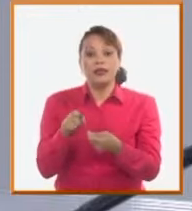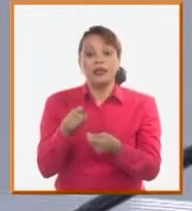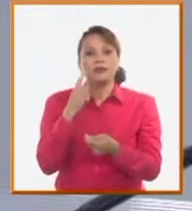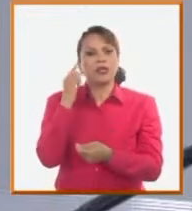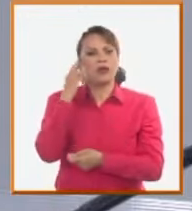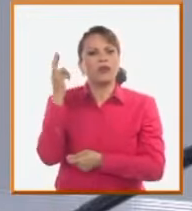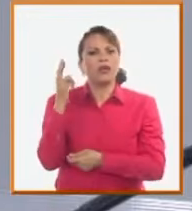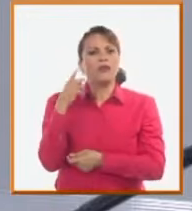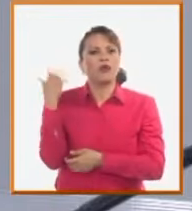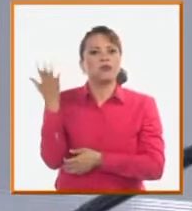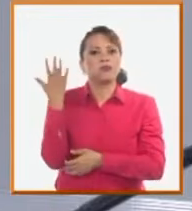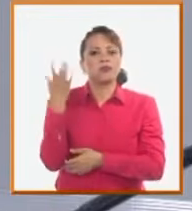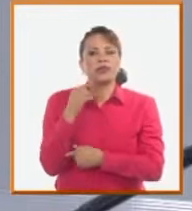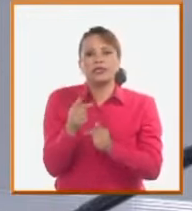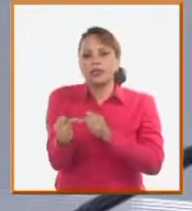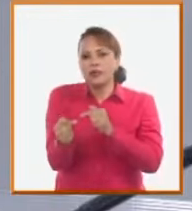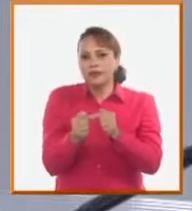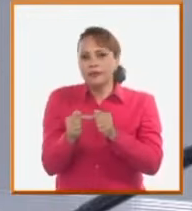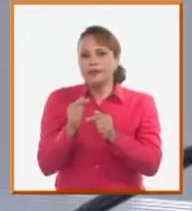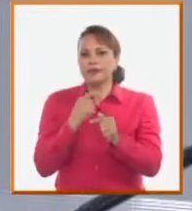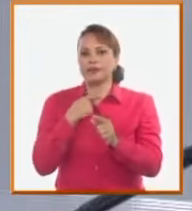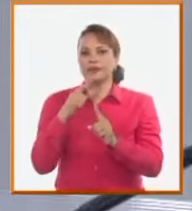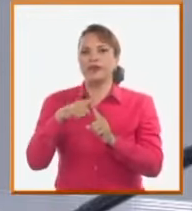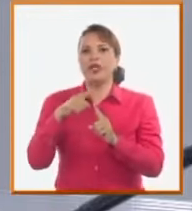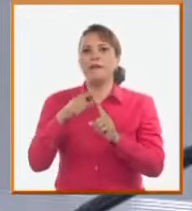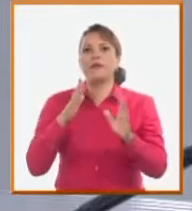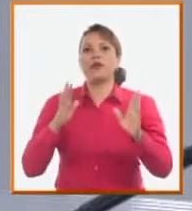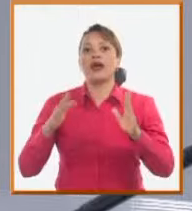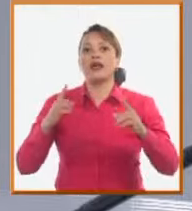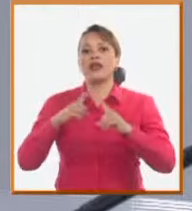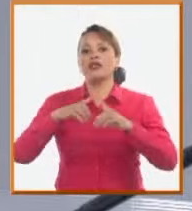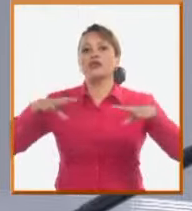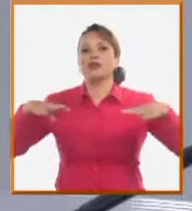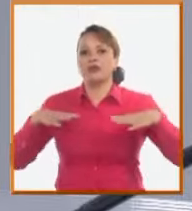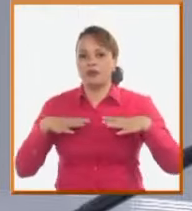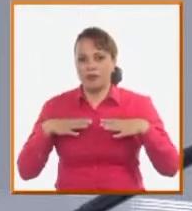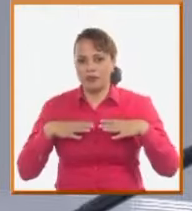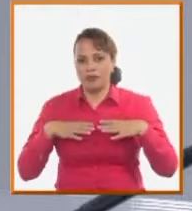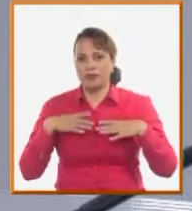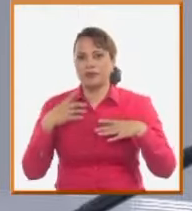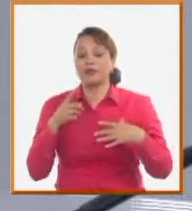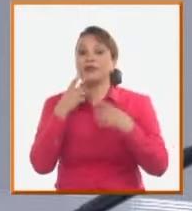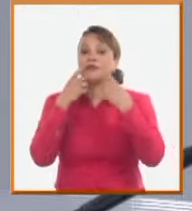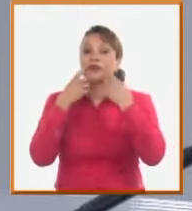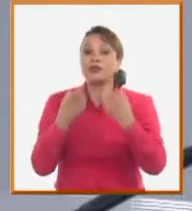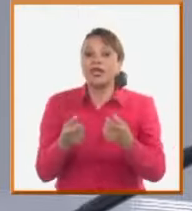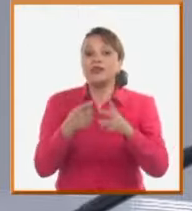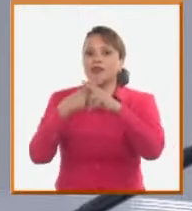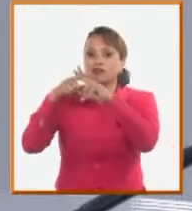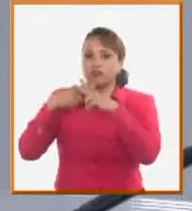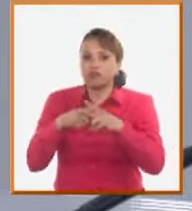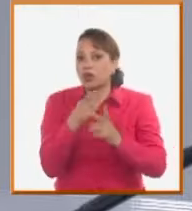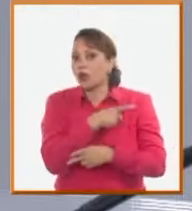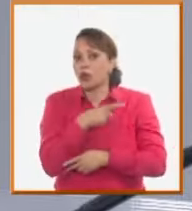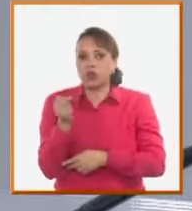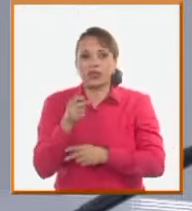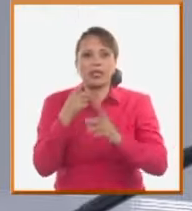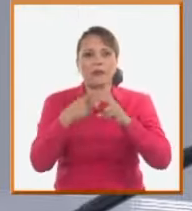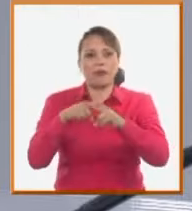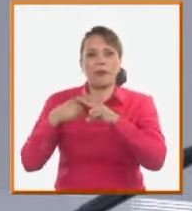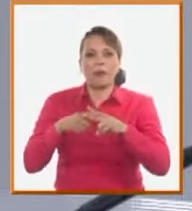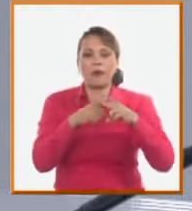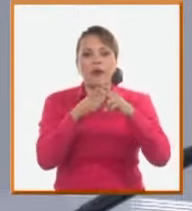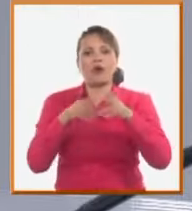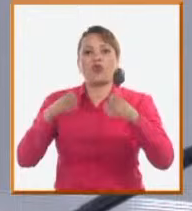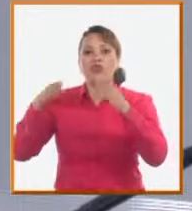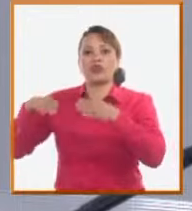evento ocurrió próximo a la temporada alta del turismo y era imprescindible para el país recuperar de manera inmediata esas